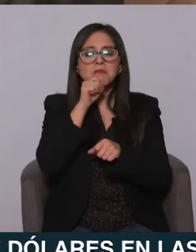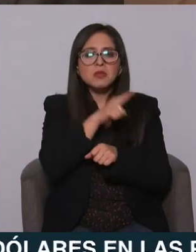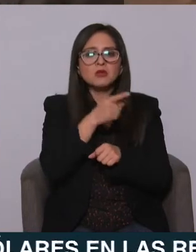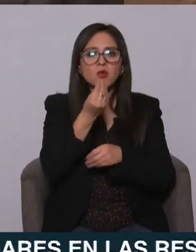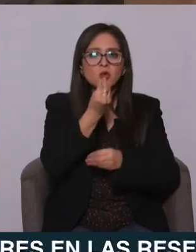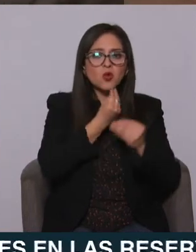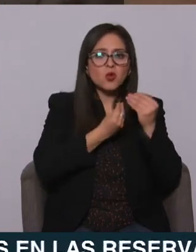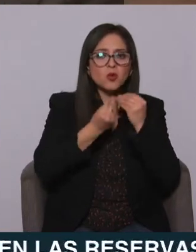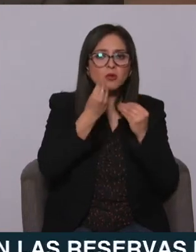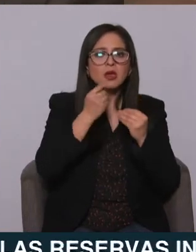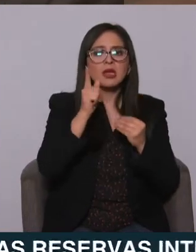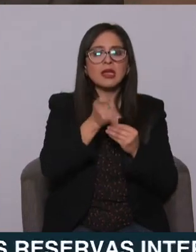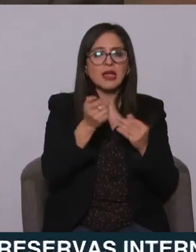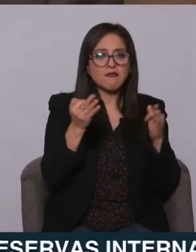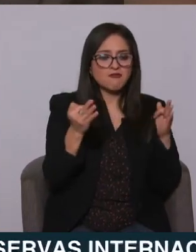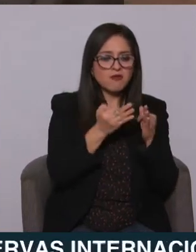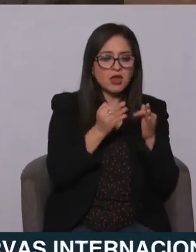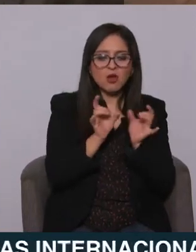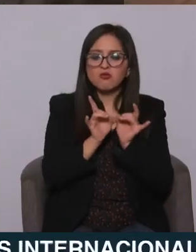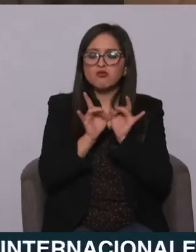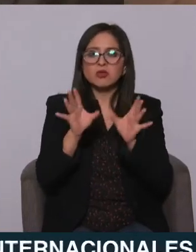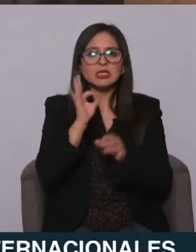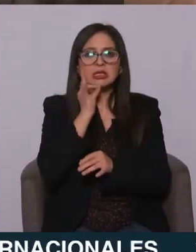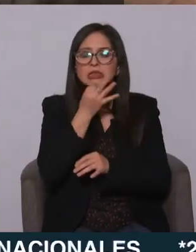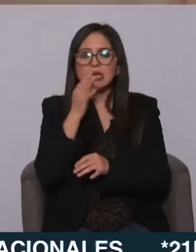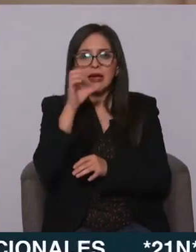alimentos al pasar de comidas frías a